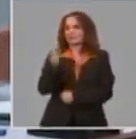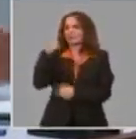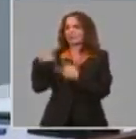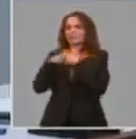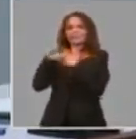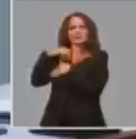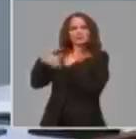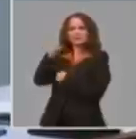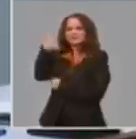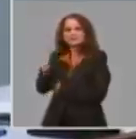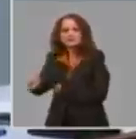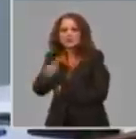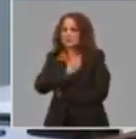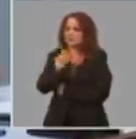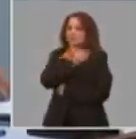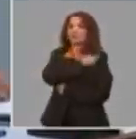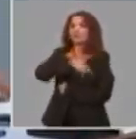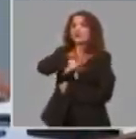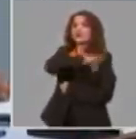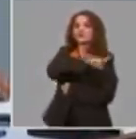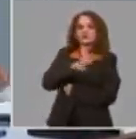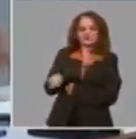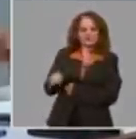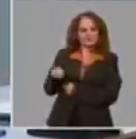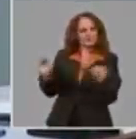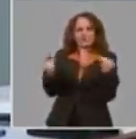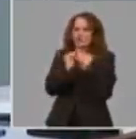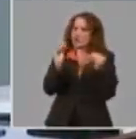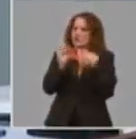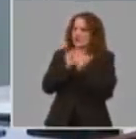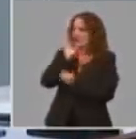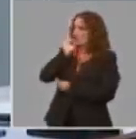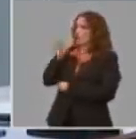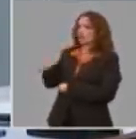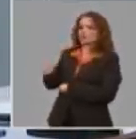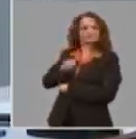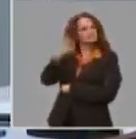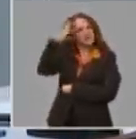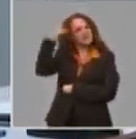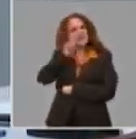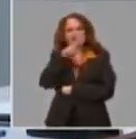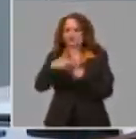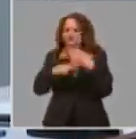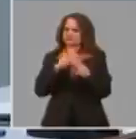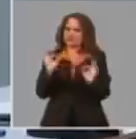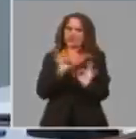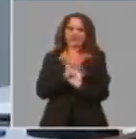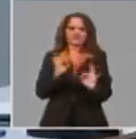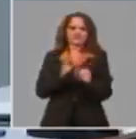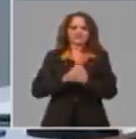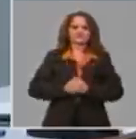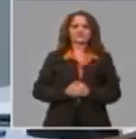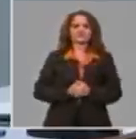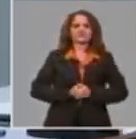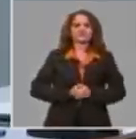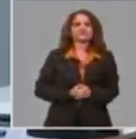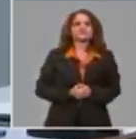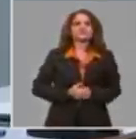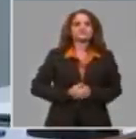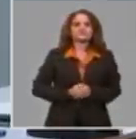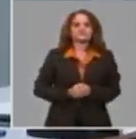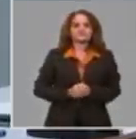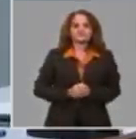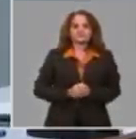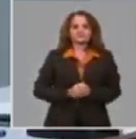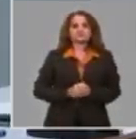notable que nosotros entre no somos ni que se entrena e de